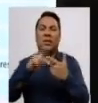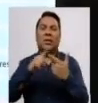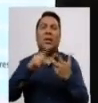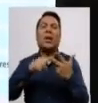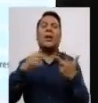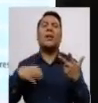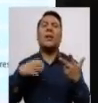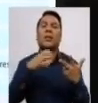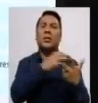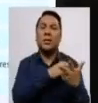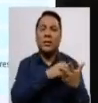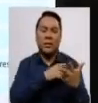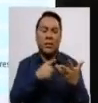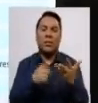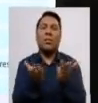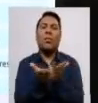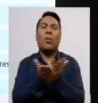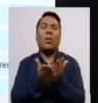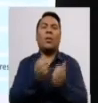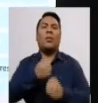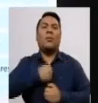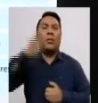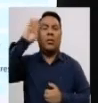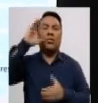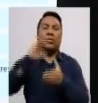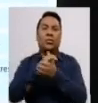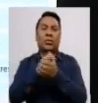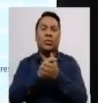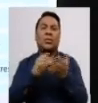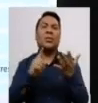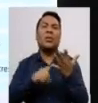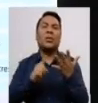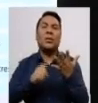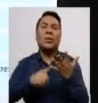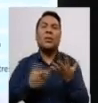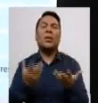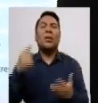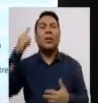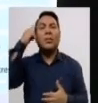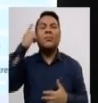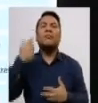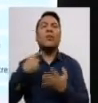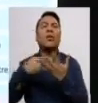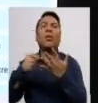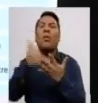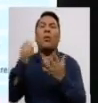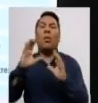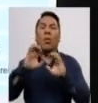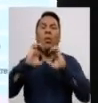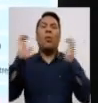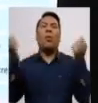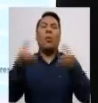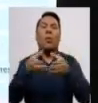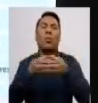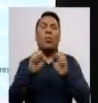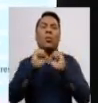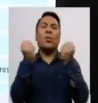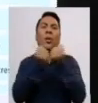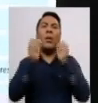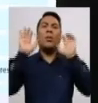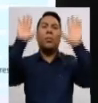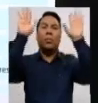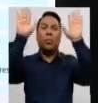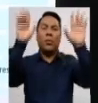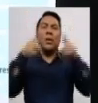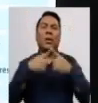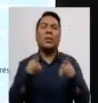del Callao, la Escuela Militar de Chorrillos, la Escuela de Equitación del Ejército, el Polígono de Tiro, el Coliseo de Vóley y el Complejo Deportivo